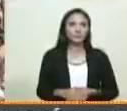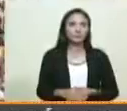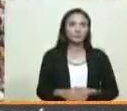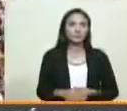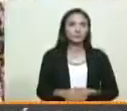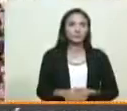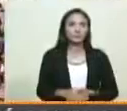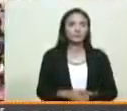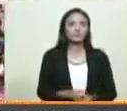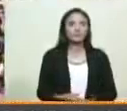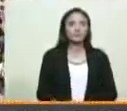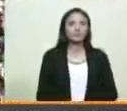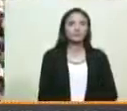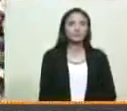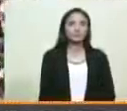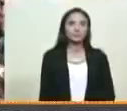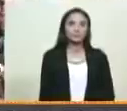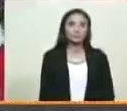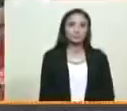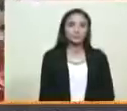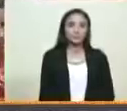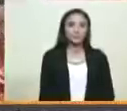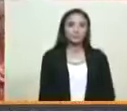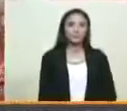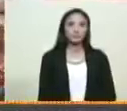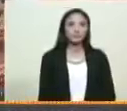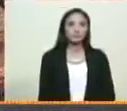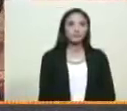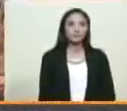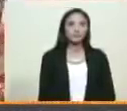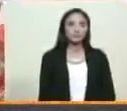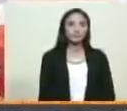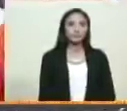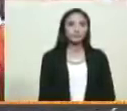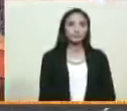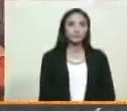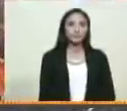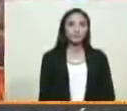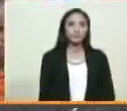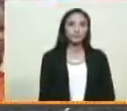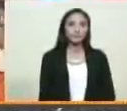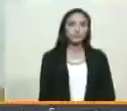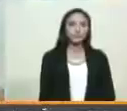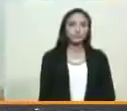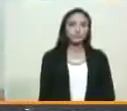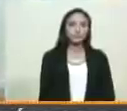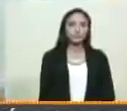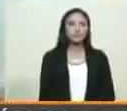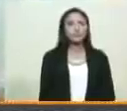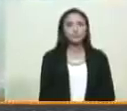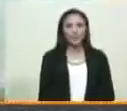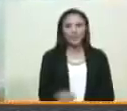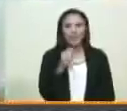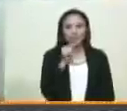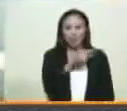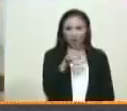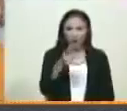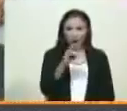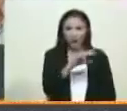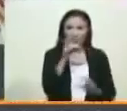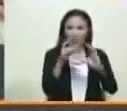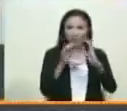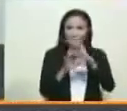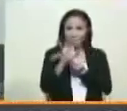No. El dato, la ficha, tráeme el documento. ¿Quiénes de ustedes tienen carnet de la